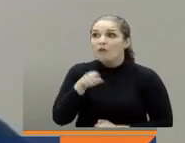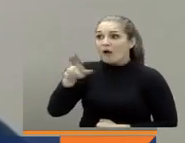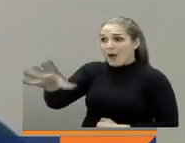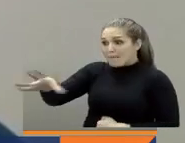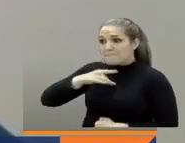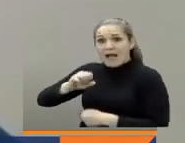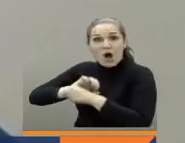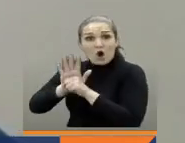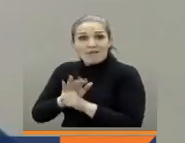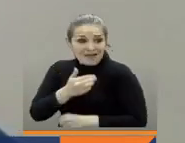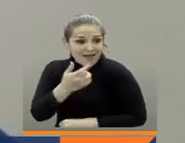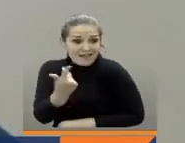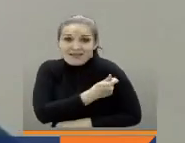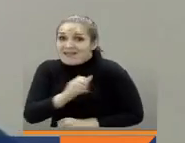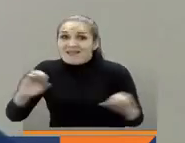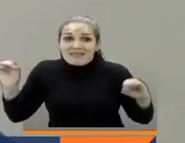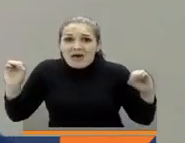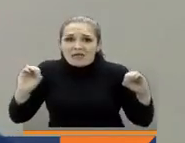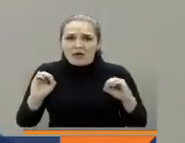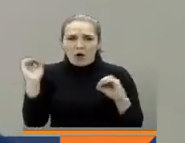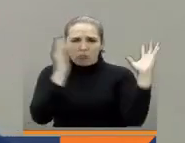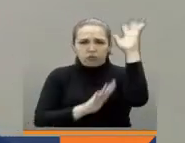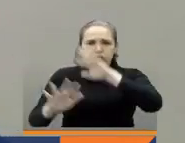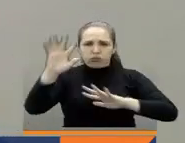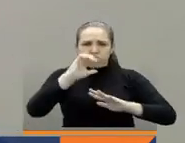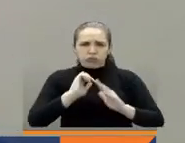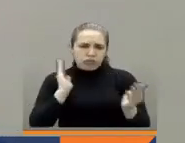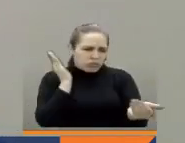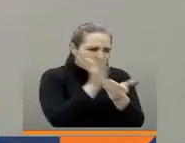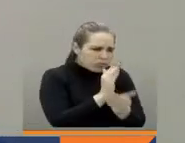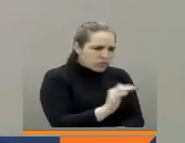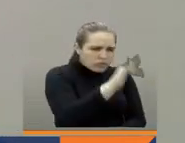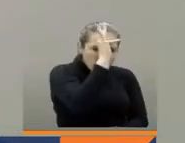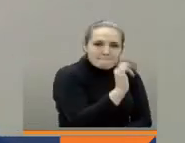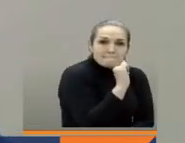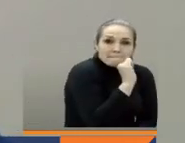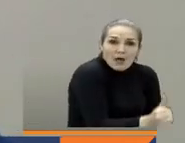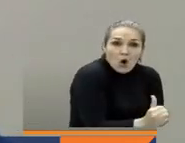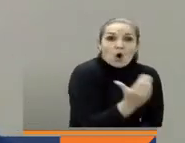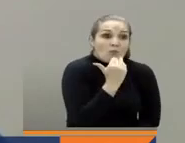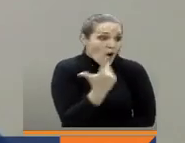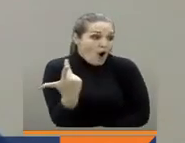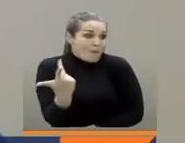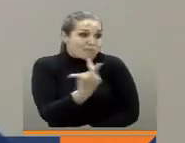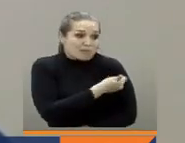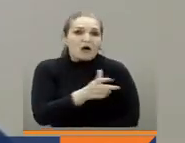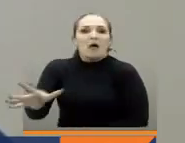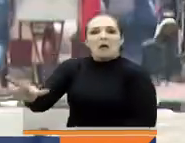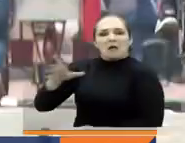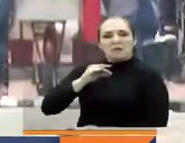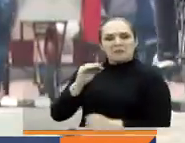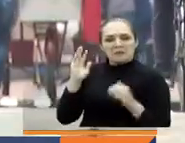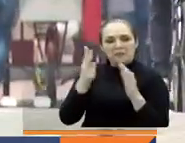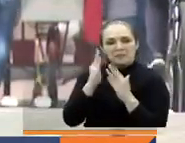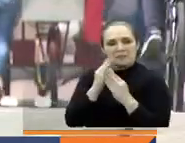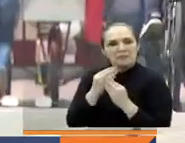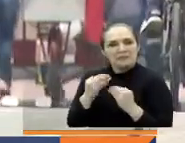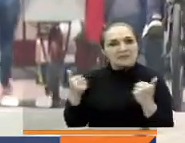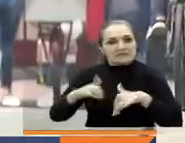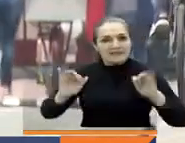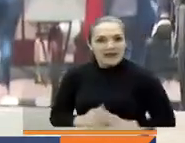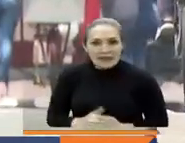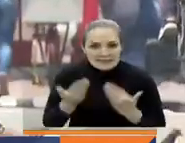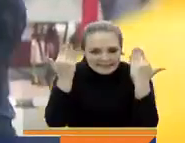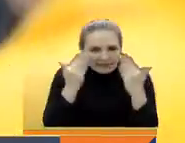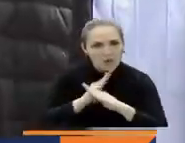mortalidad. Y eso va acompañado de todos los cuidados que debemos tener. El llamado por parte